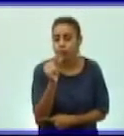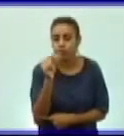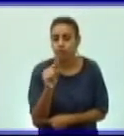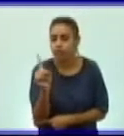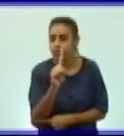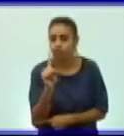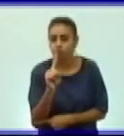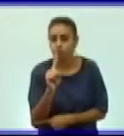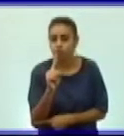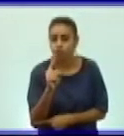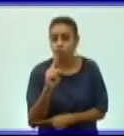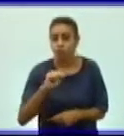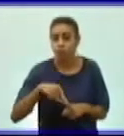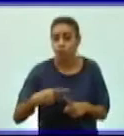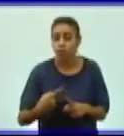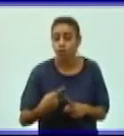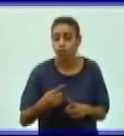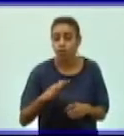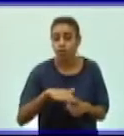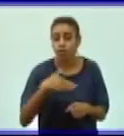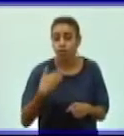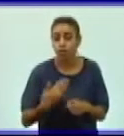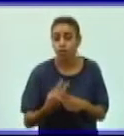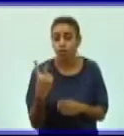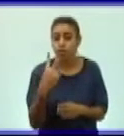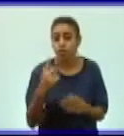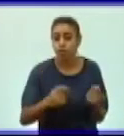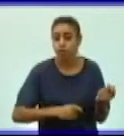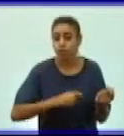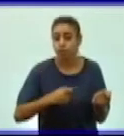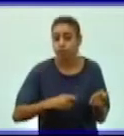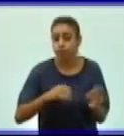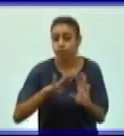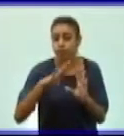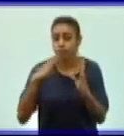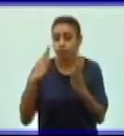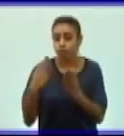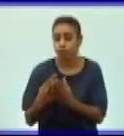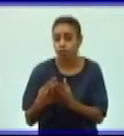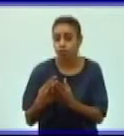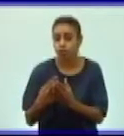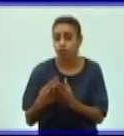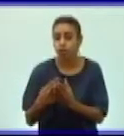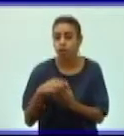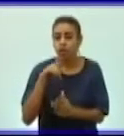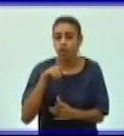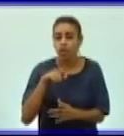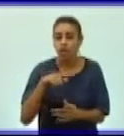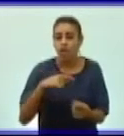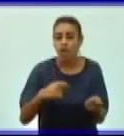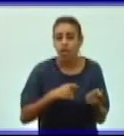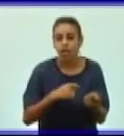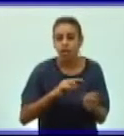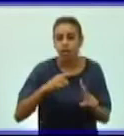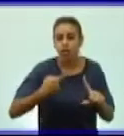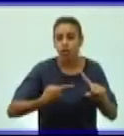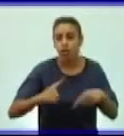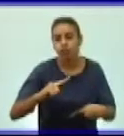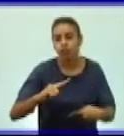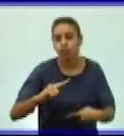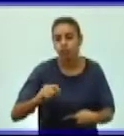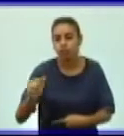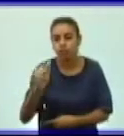la Segunda Guerra Mundial se comenzó una guerra feroz, fuerte, contra el socialismo, contra incluso